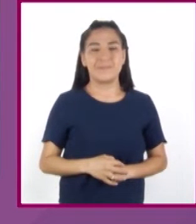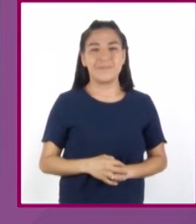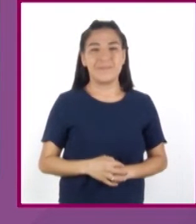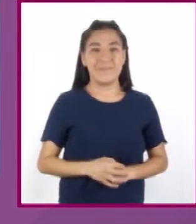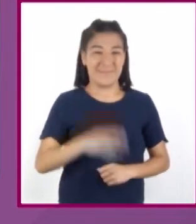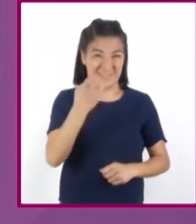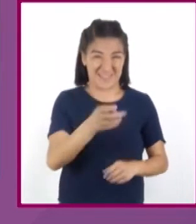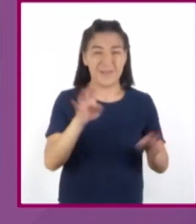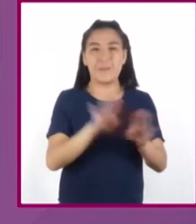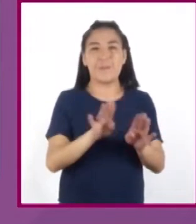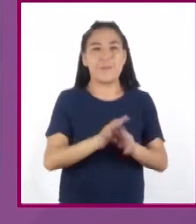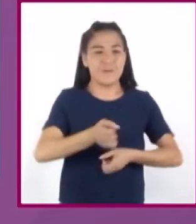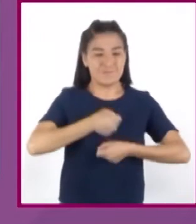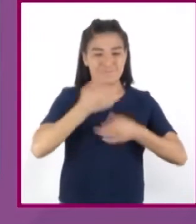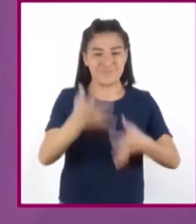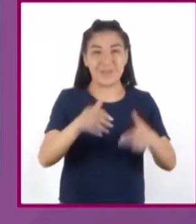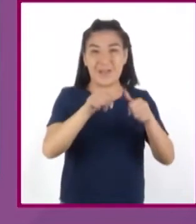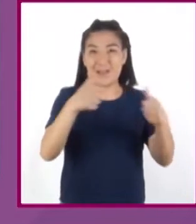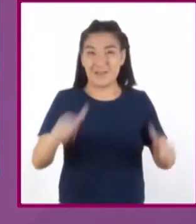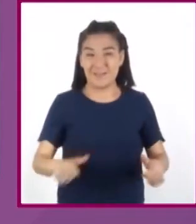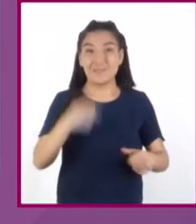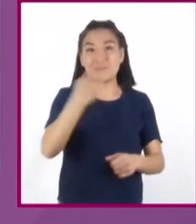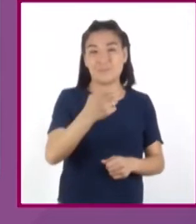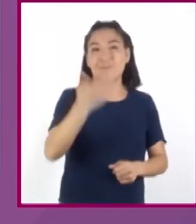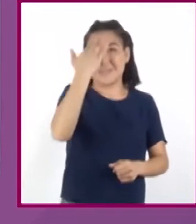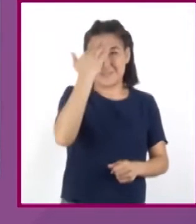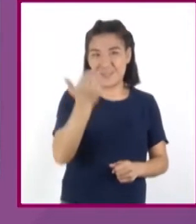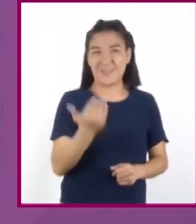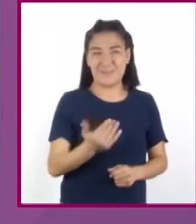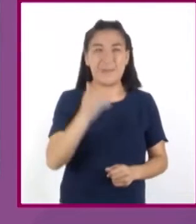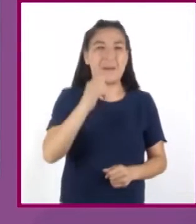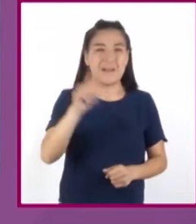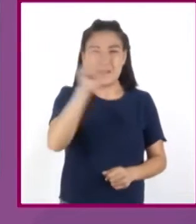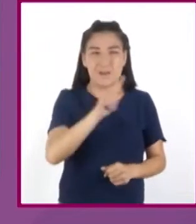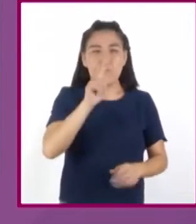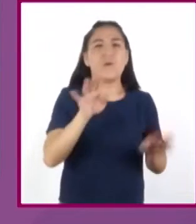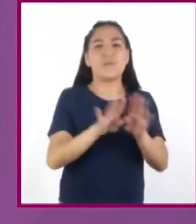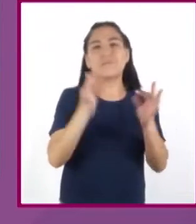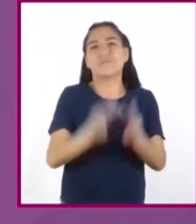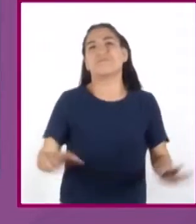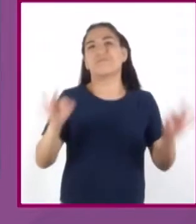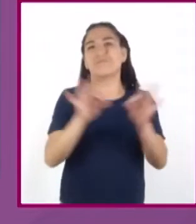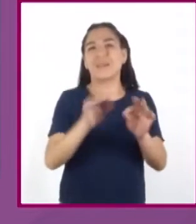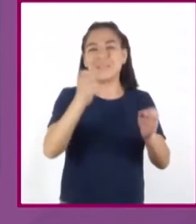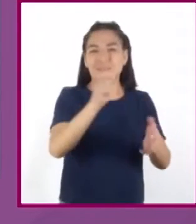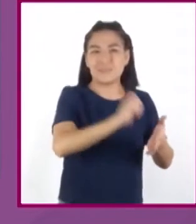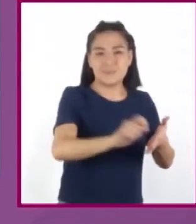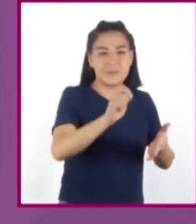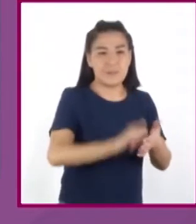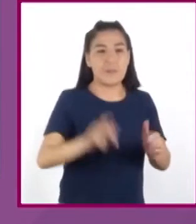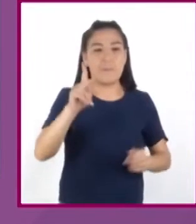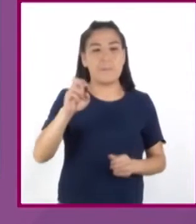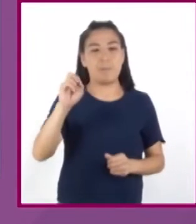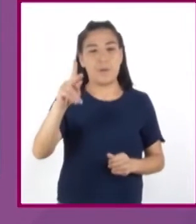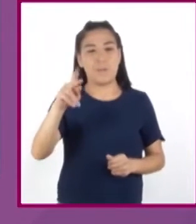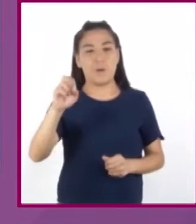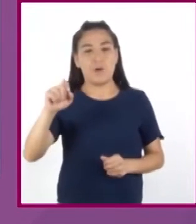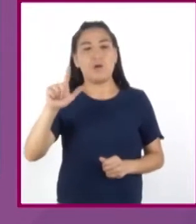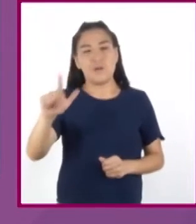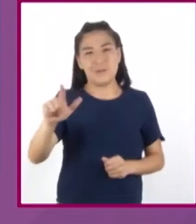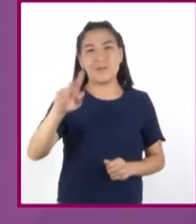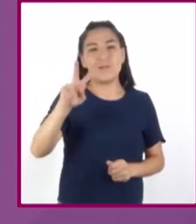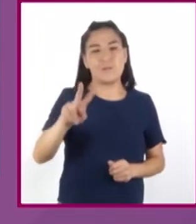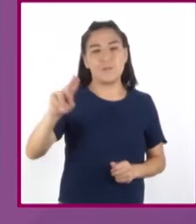Las expresiones artísticas en lenguas como el maya han creado importantes obras literarias. El Popol Vuh, entre ellas,